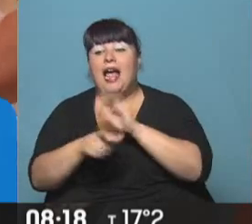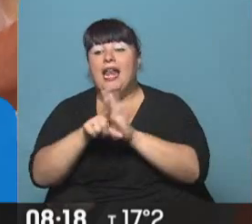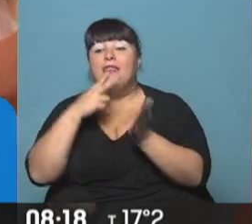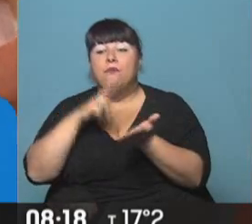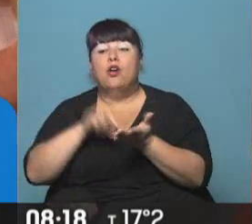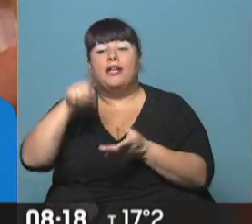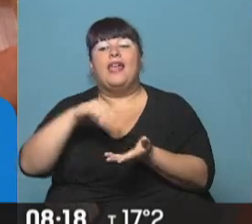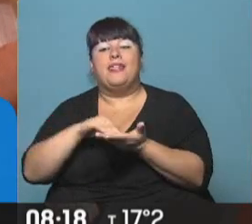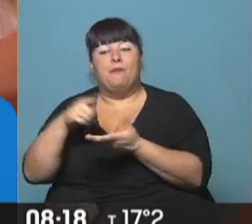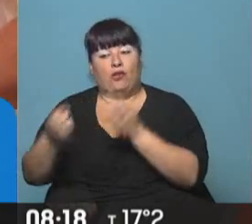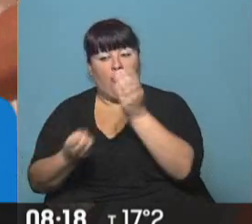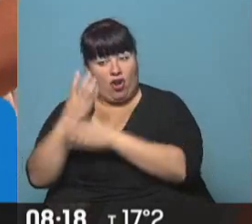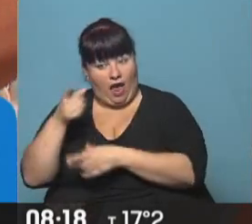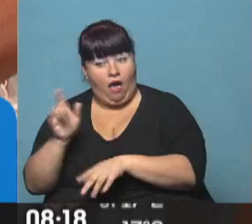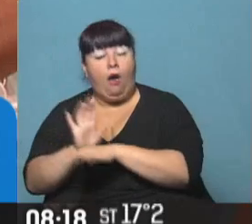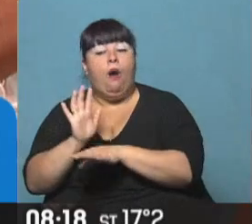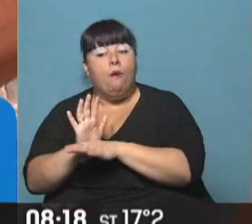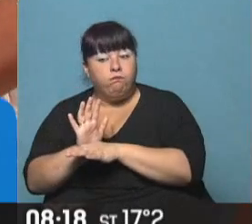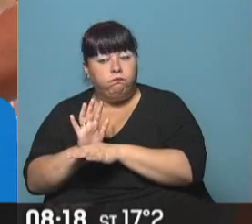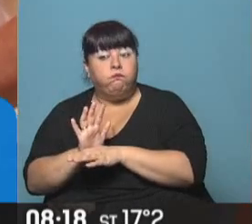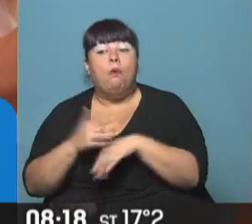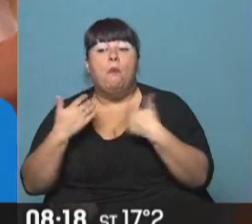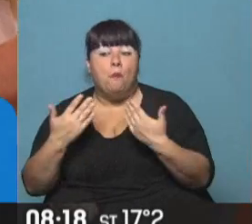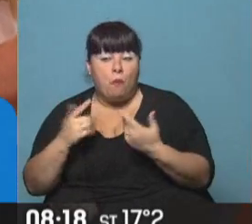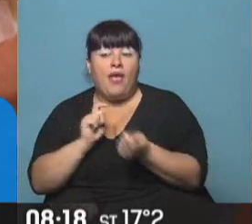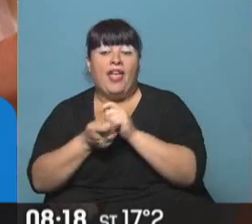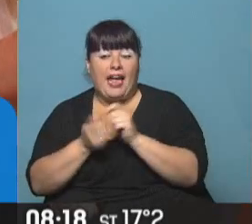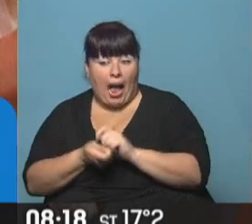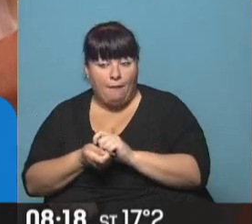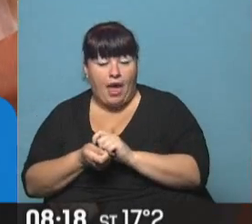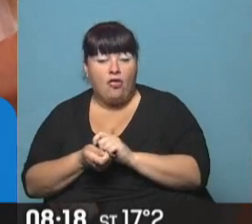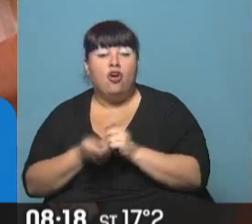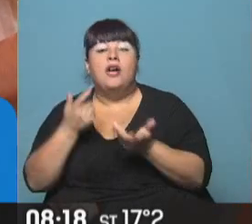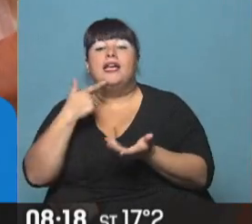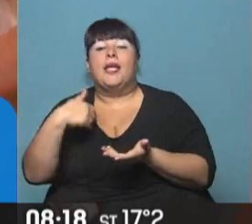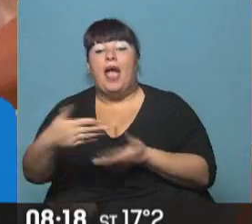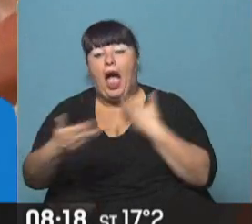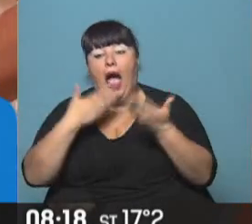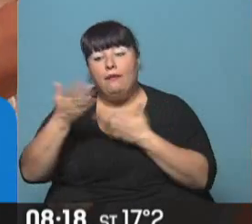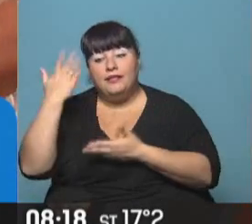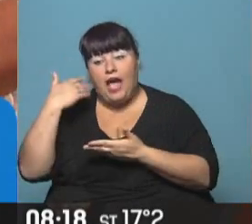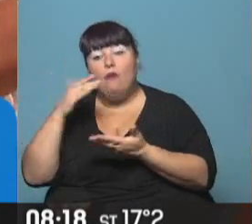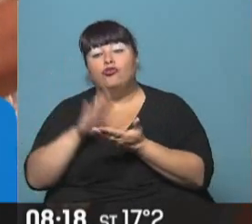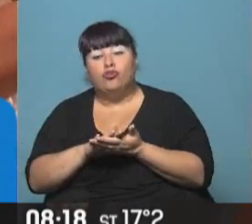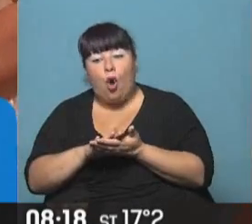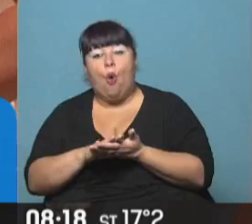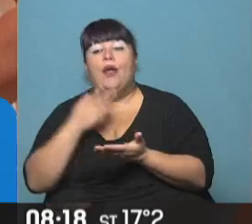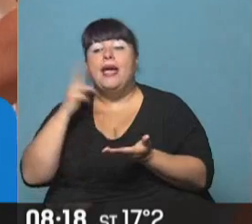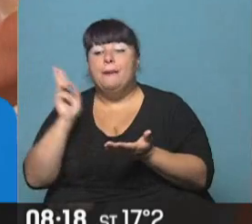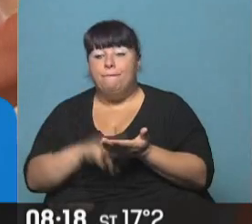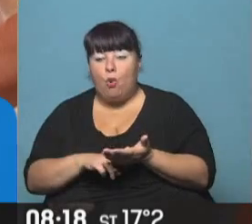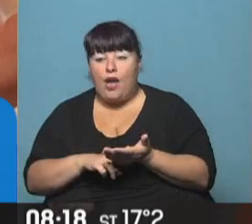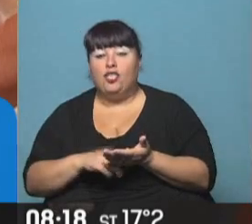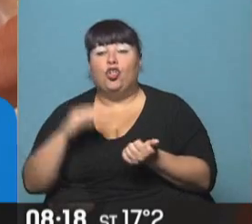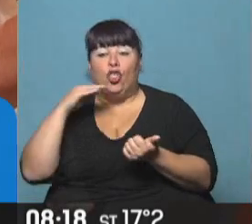origen en la Cámara de Diputados. ¿Esto qué quiere decir? Que puede llegar a modificarse respecto a lo que se viene hablando sobre el impuesto a